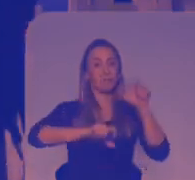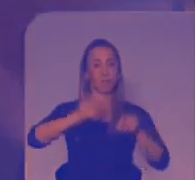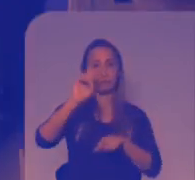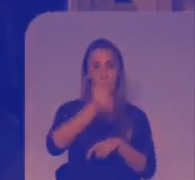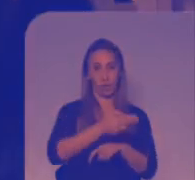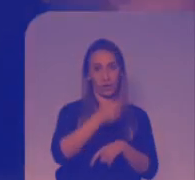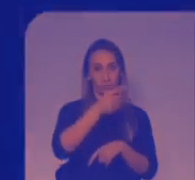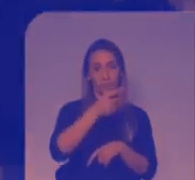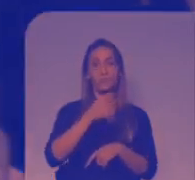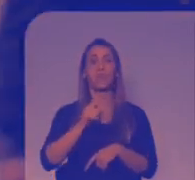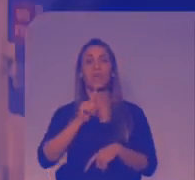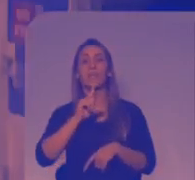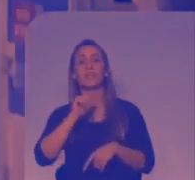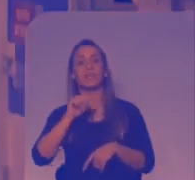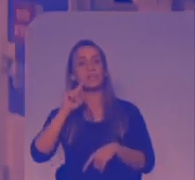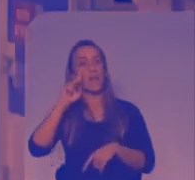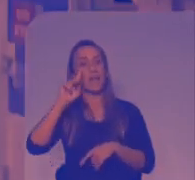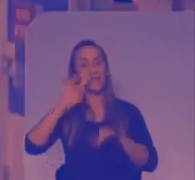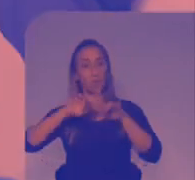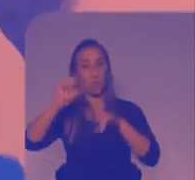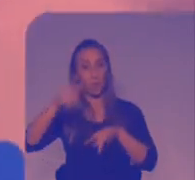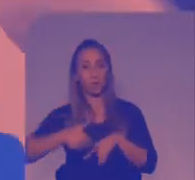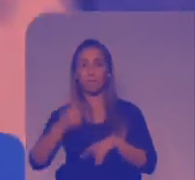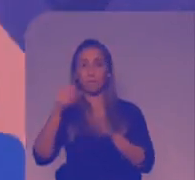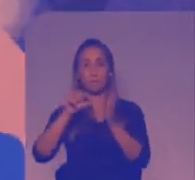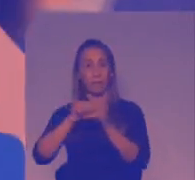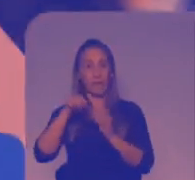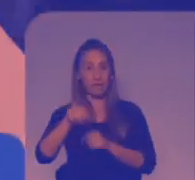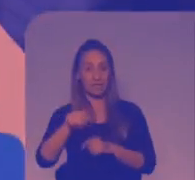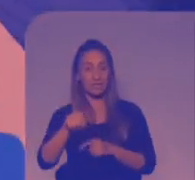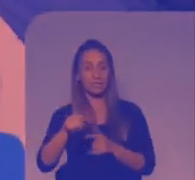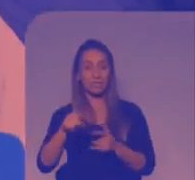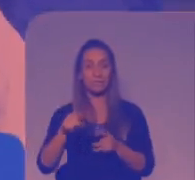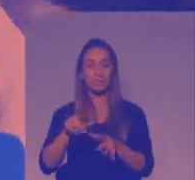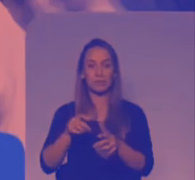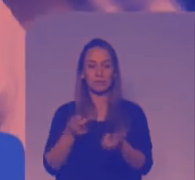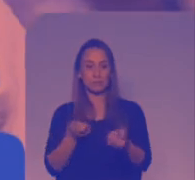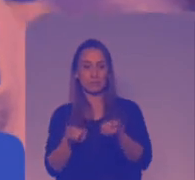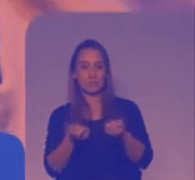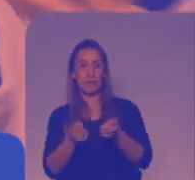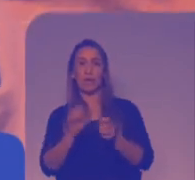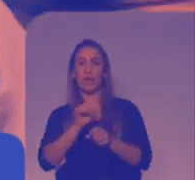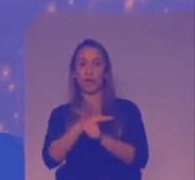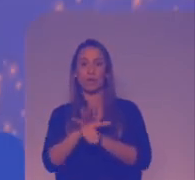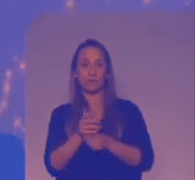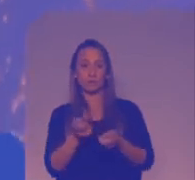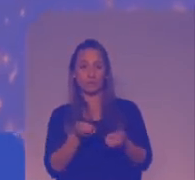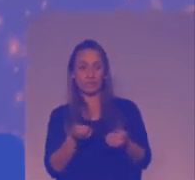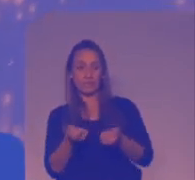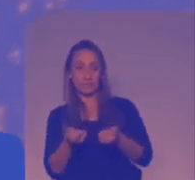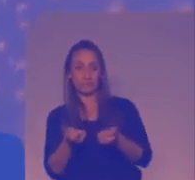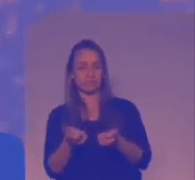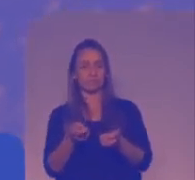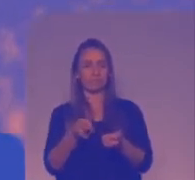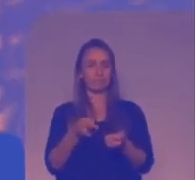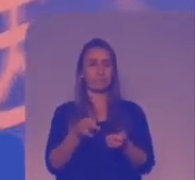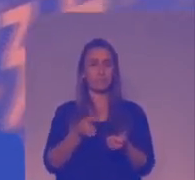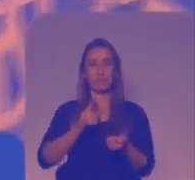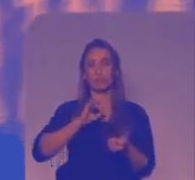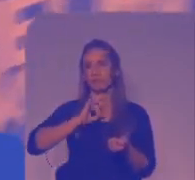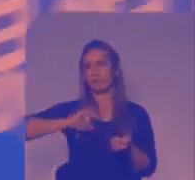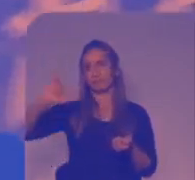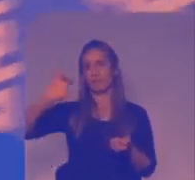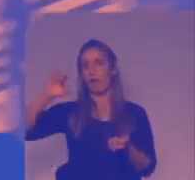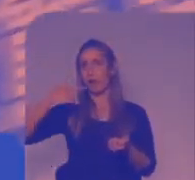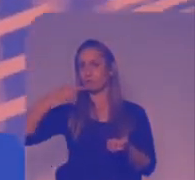Las autoridades de Taiwán confirmaron, por primera vez en más de un mes, que no hay nuevos casos de infección por coronavirus, de un total de 393 casos, con